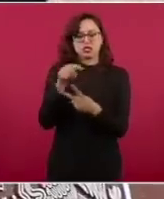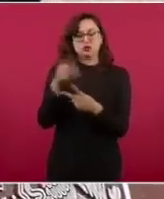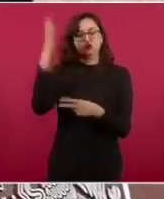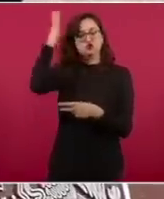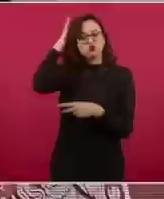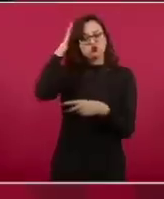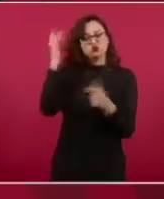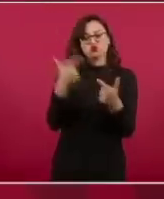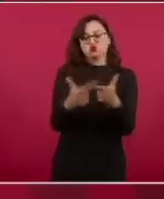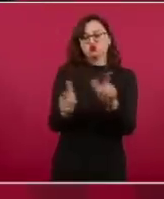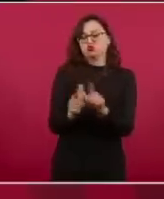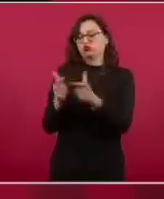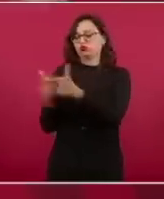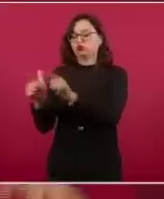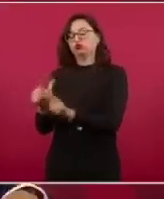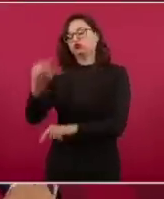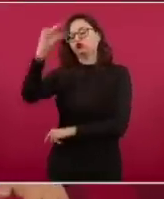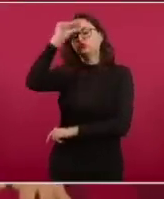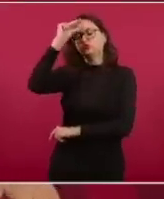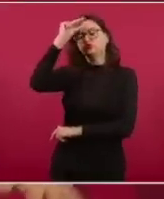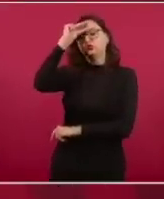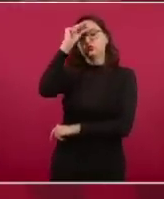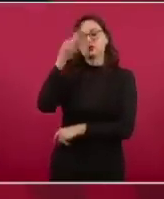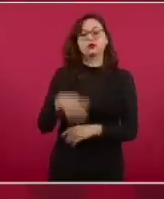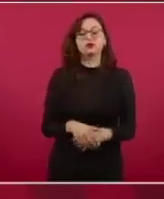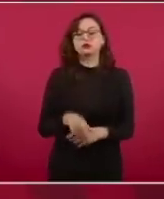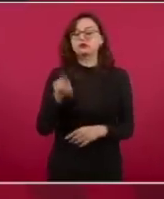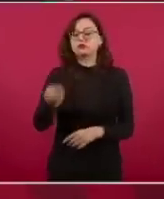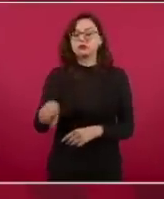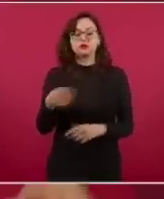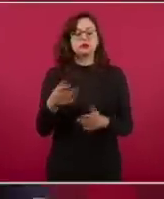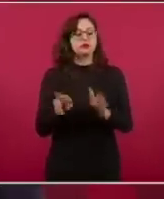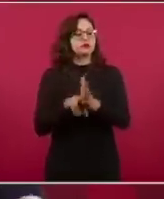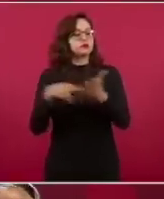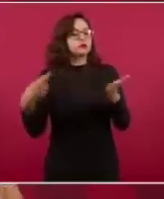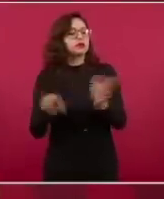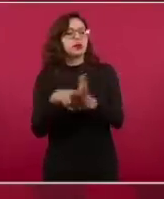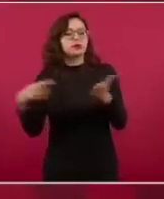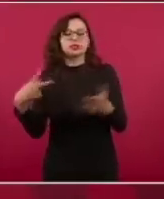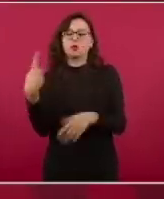Les compraban en el gobierno todas las revistas,